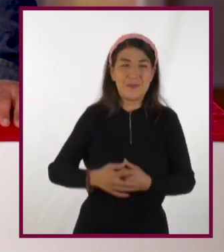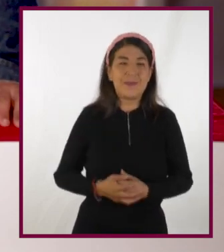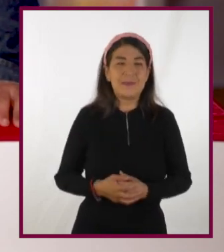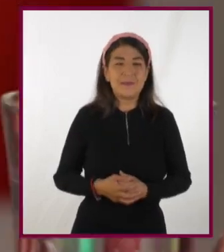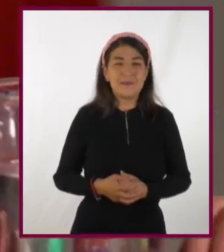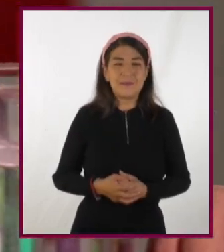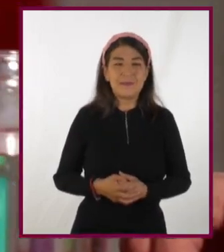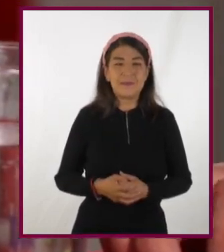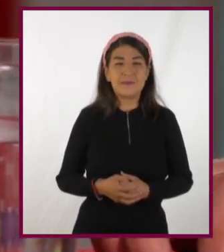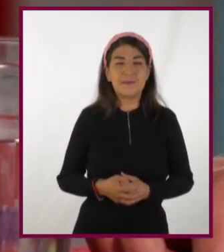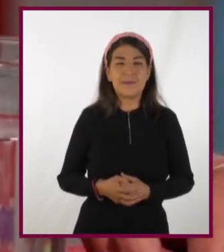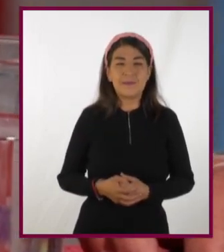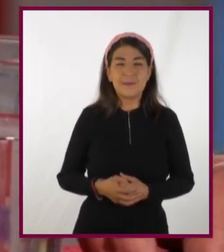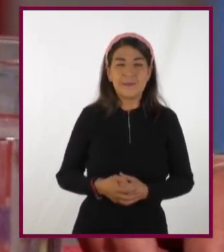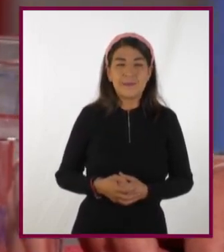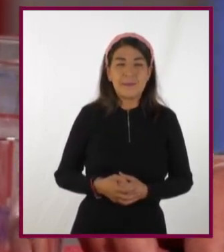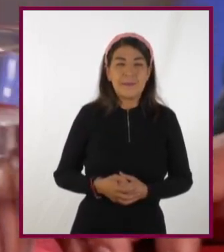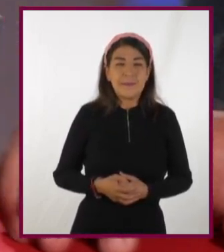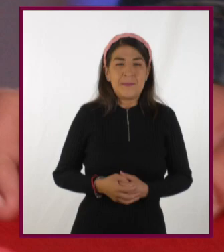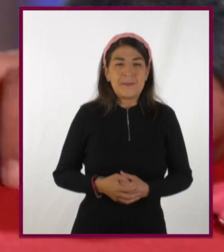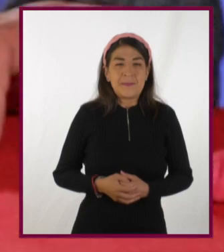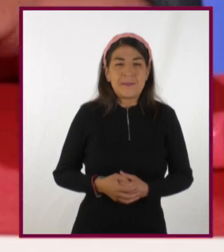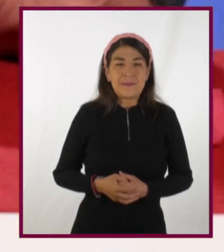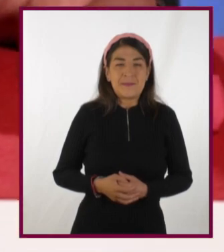flota. Entonces,